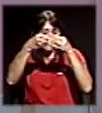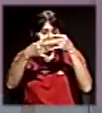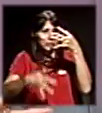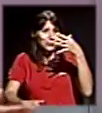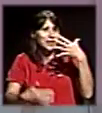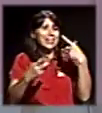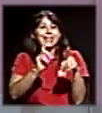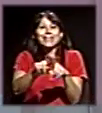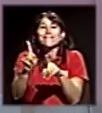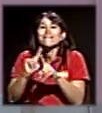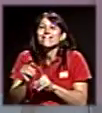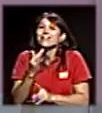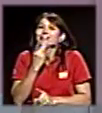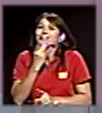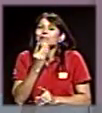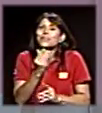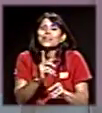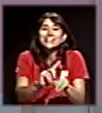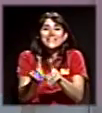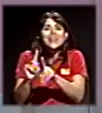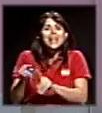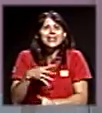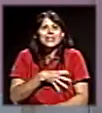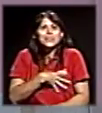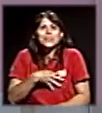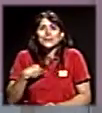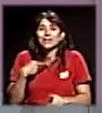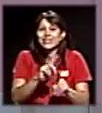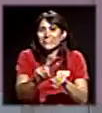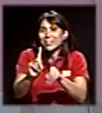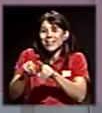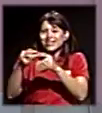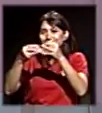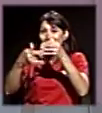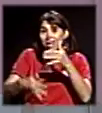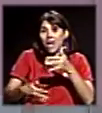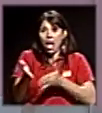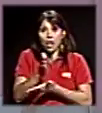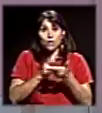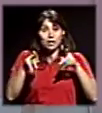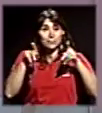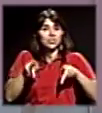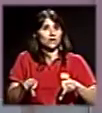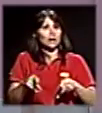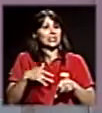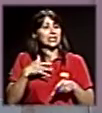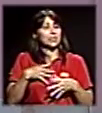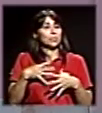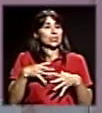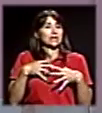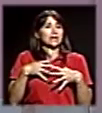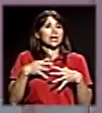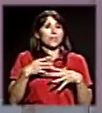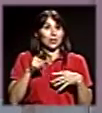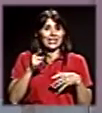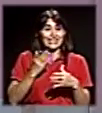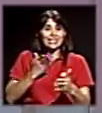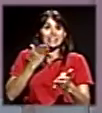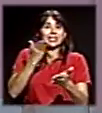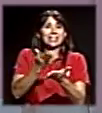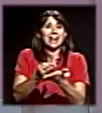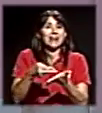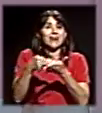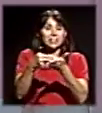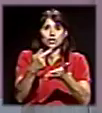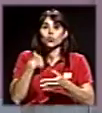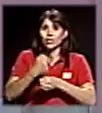Sabores Y si hay gente muy lesionada que es como llegan a rehabilitación Yo trabajé 2 años en una clínica